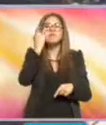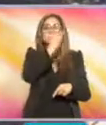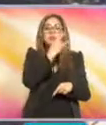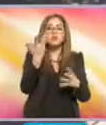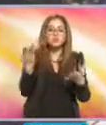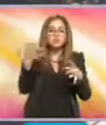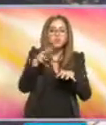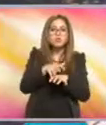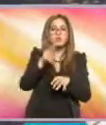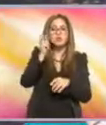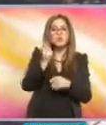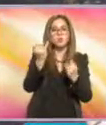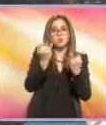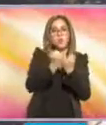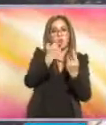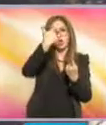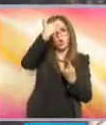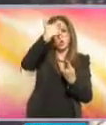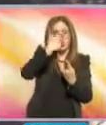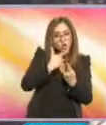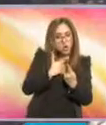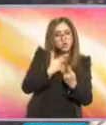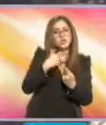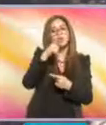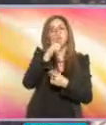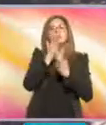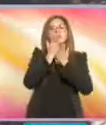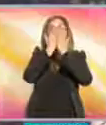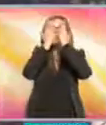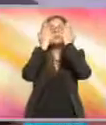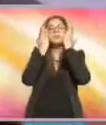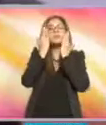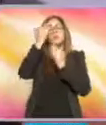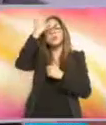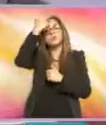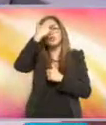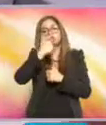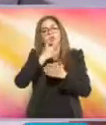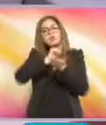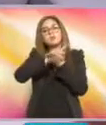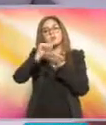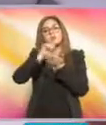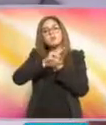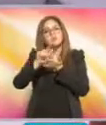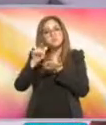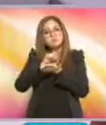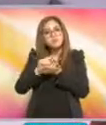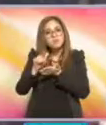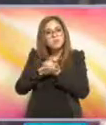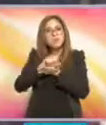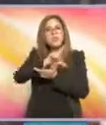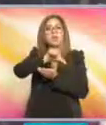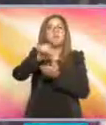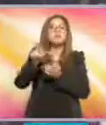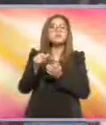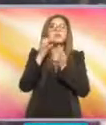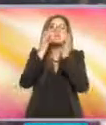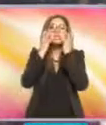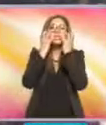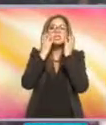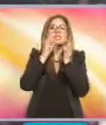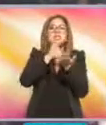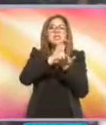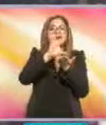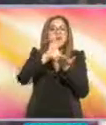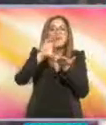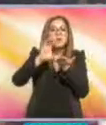producto de noche que es un peeling. Te lo aplicas en la noche y hace un peeling sencillo para empezar a quitar todas esas células